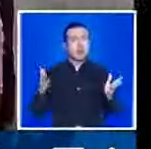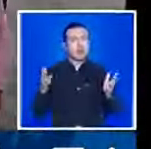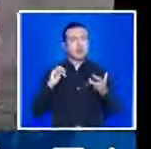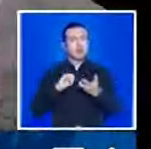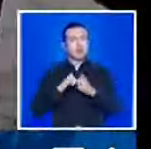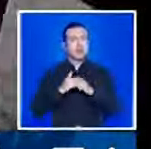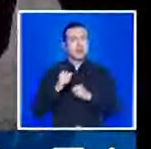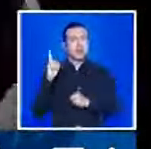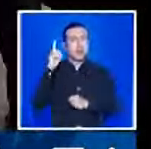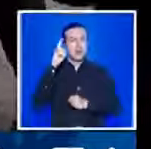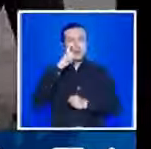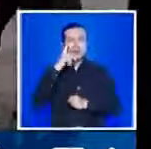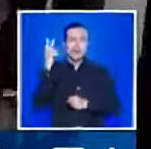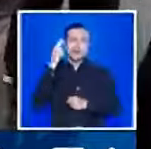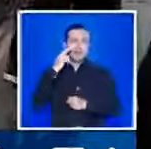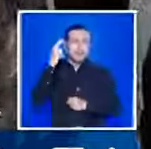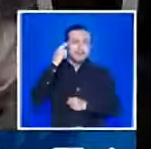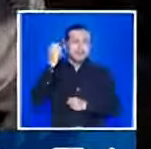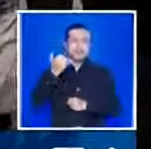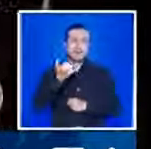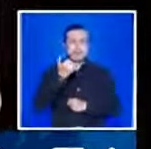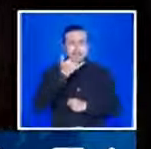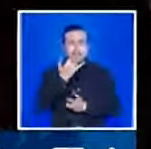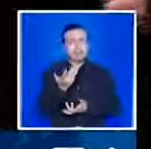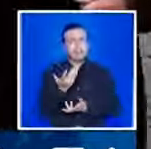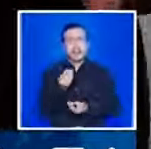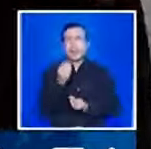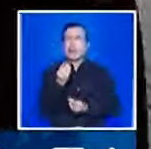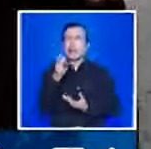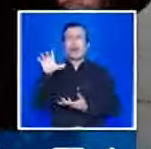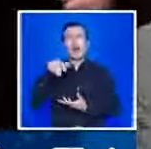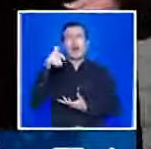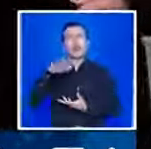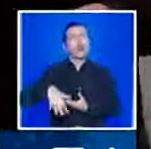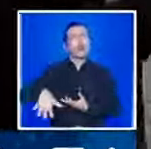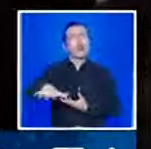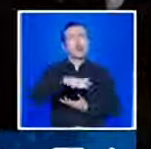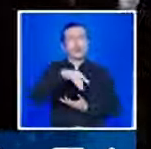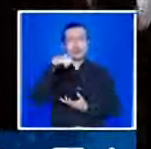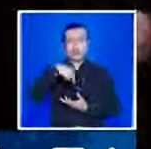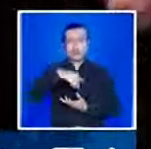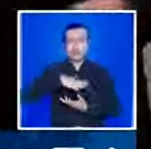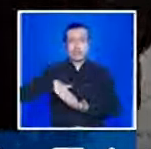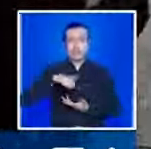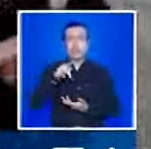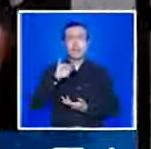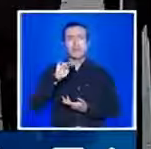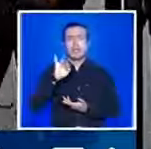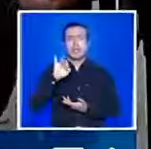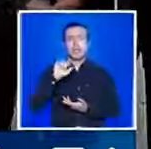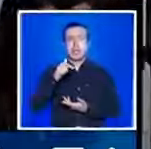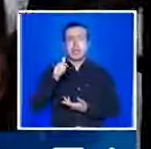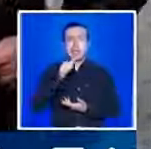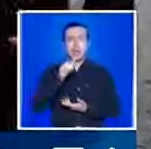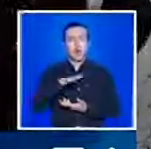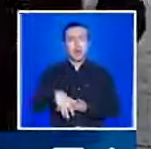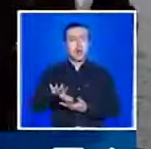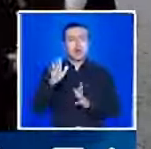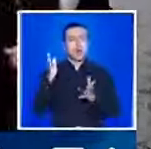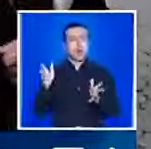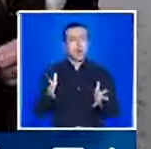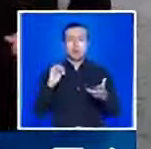Alex, es ilógico que quieran llevarse el agua de aquí de Pinta a otras parroquias cuando aquí en Pinta no tenemos agua. Qué pena, ¿no?